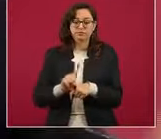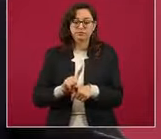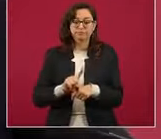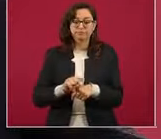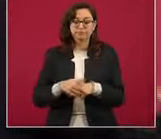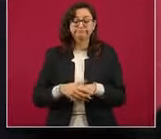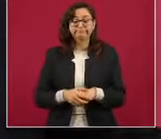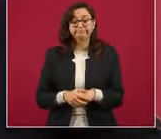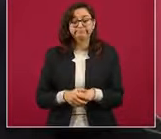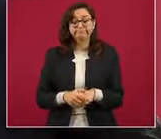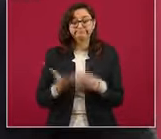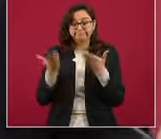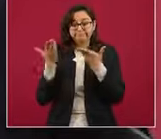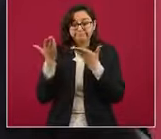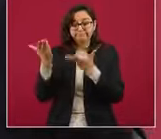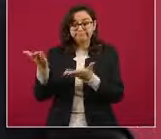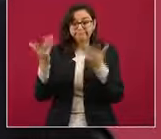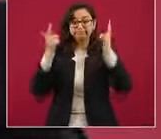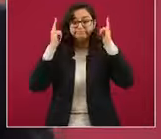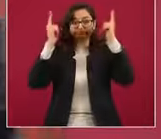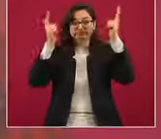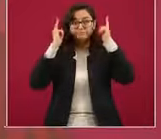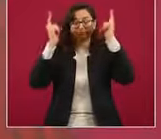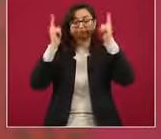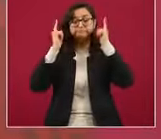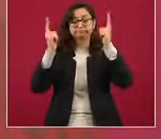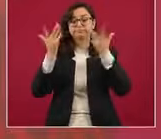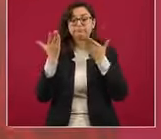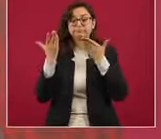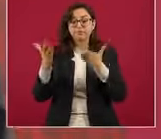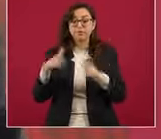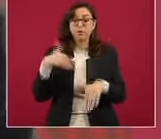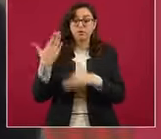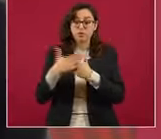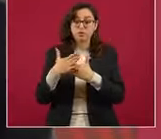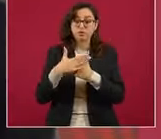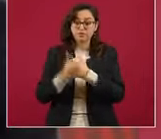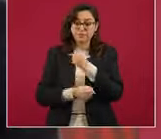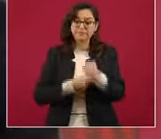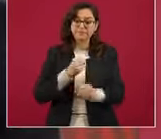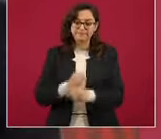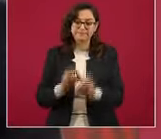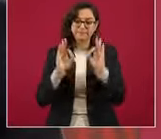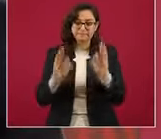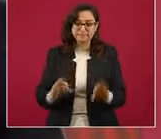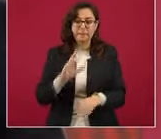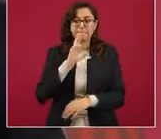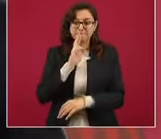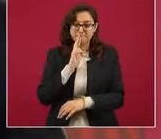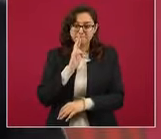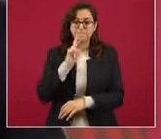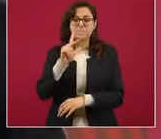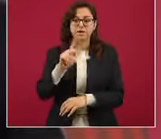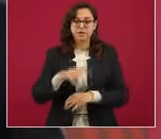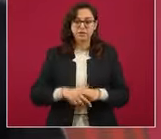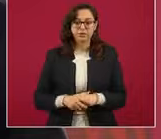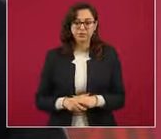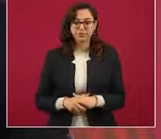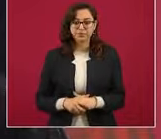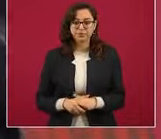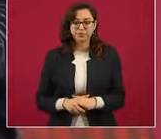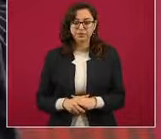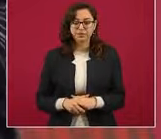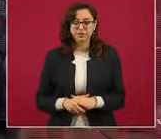deseando, pidiendo que nos vaya bien a todos, que sea mejor el año